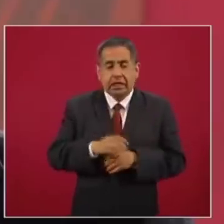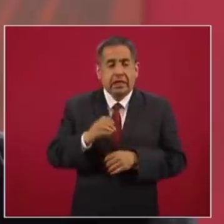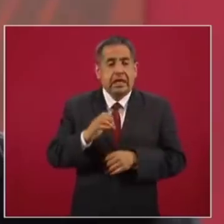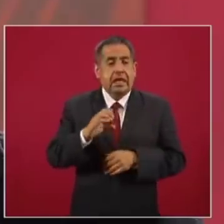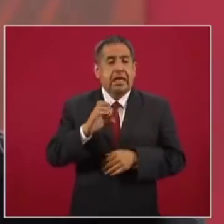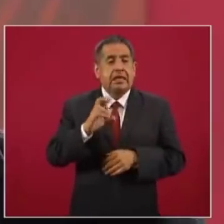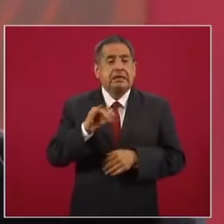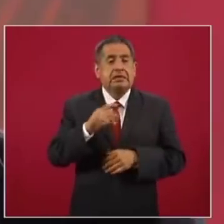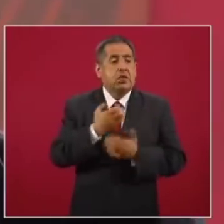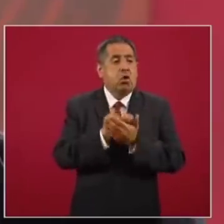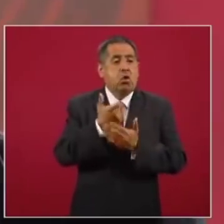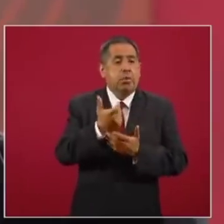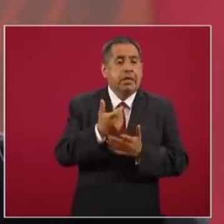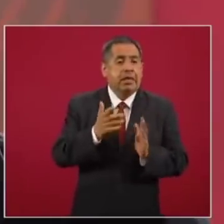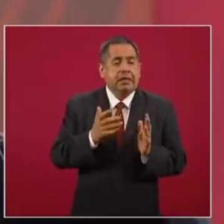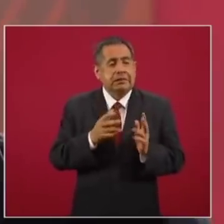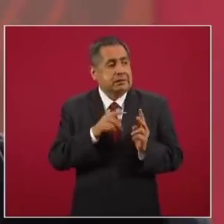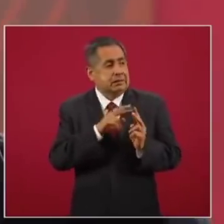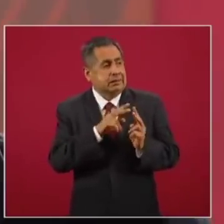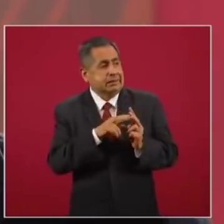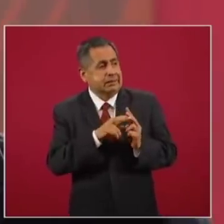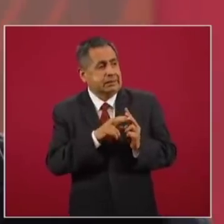crisis económica